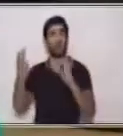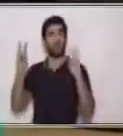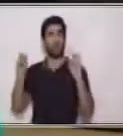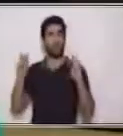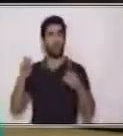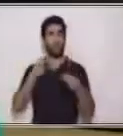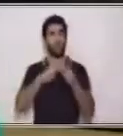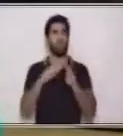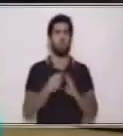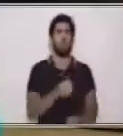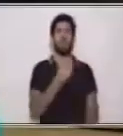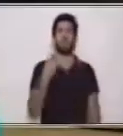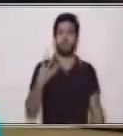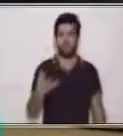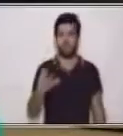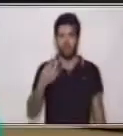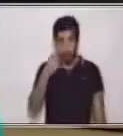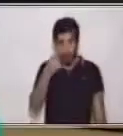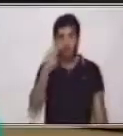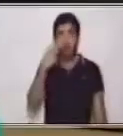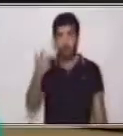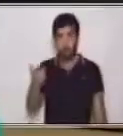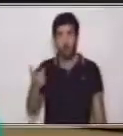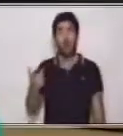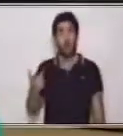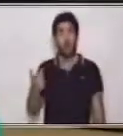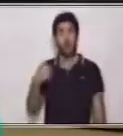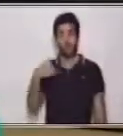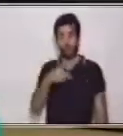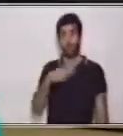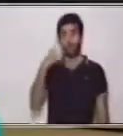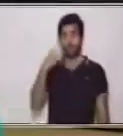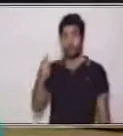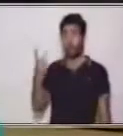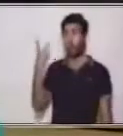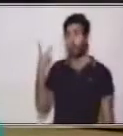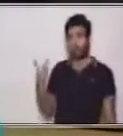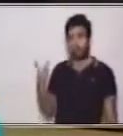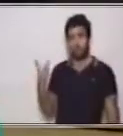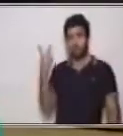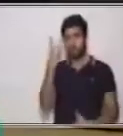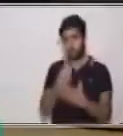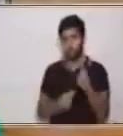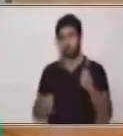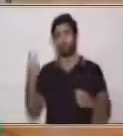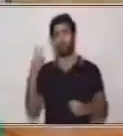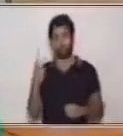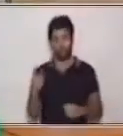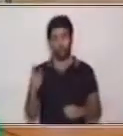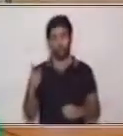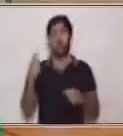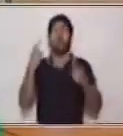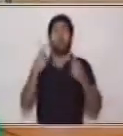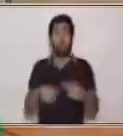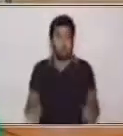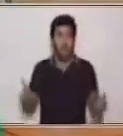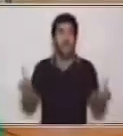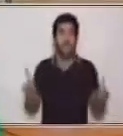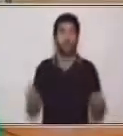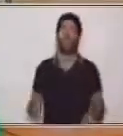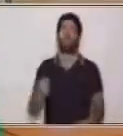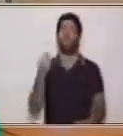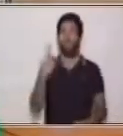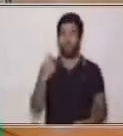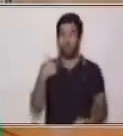matemática. ¿Ves? Ya vimos dos materias, integramos dos. Pero todavía hay